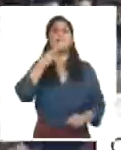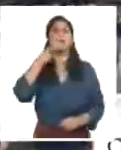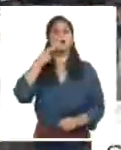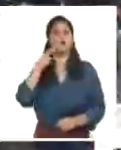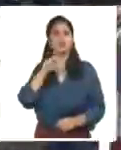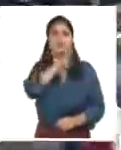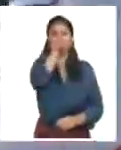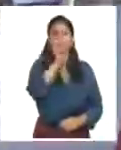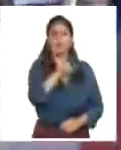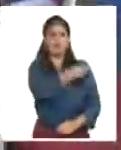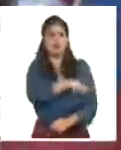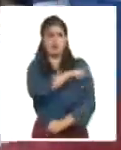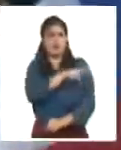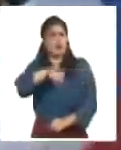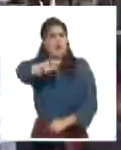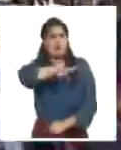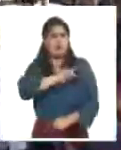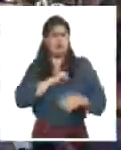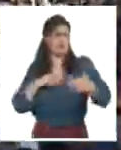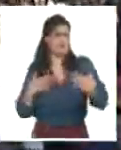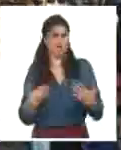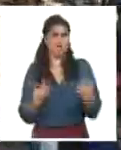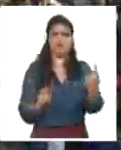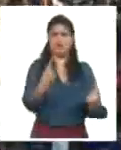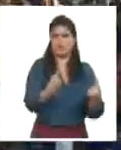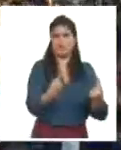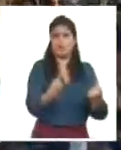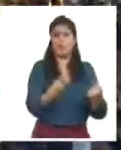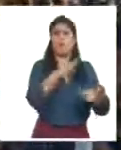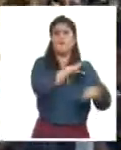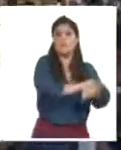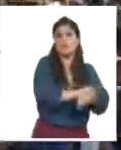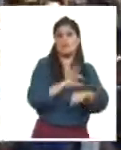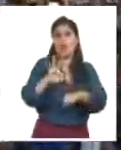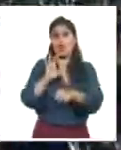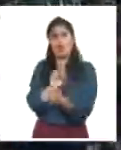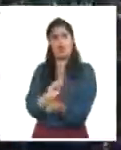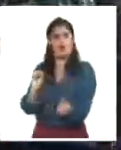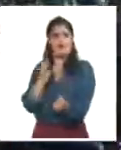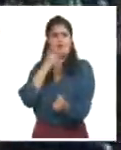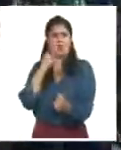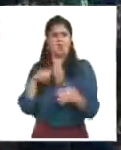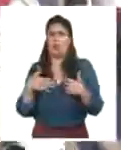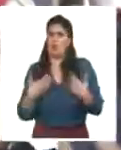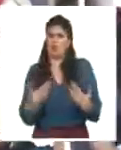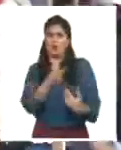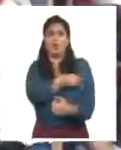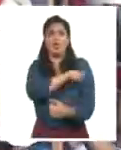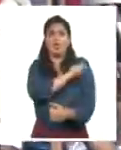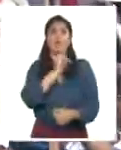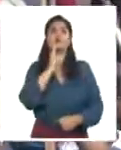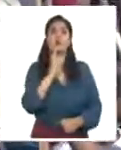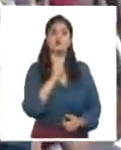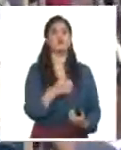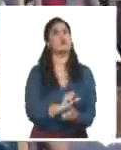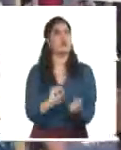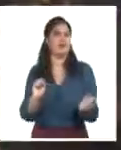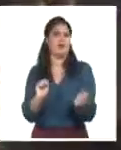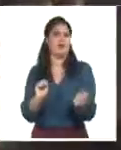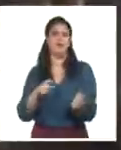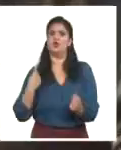¿qué quieren ustedes, cubanos, el yugo o la estrella? Y como entonces el pueblo